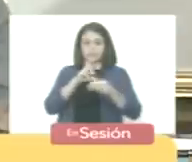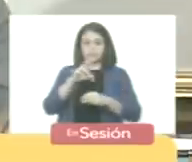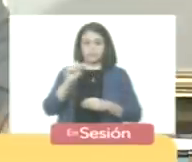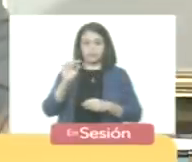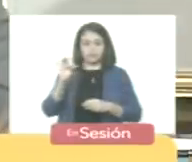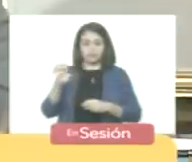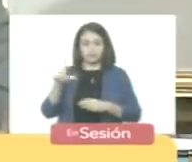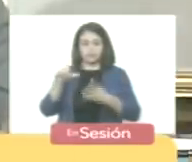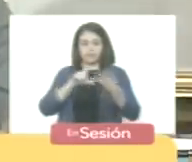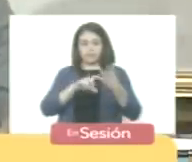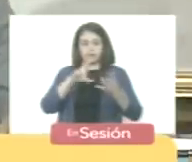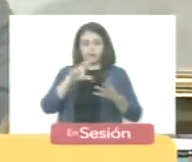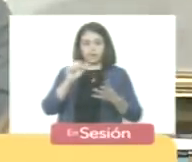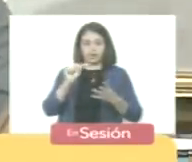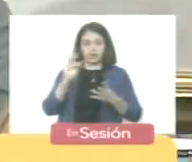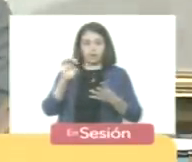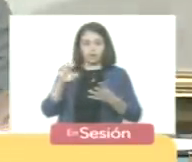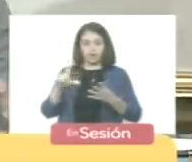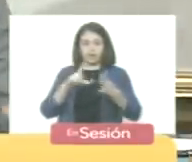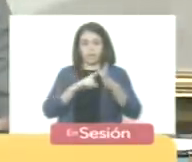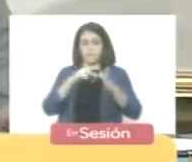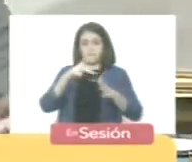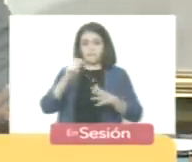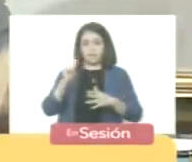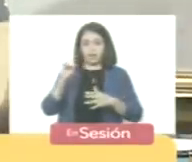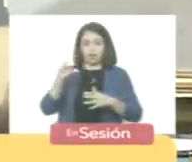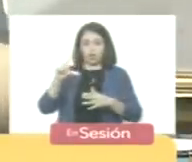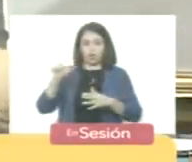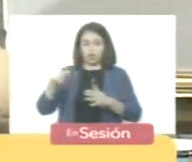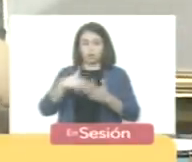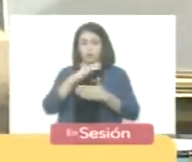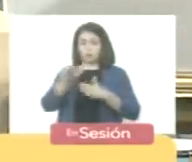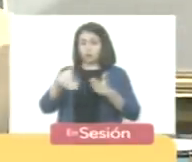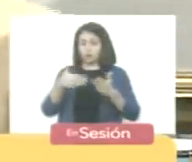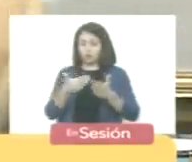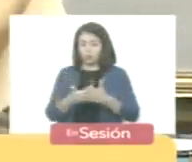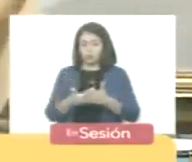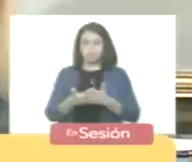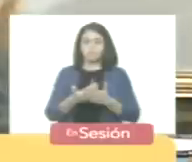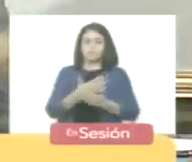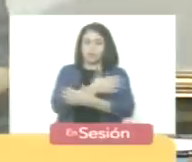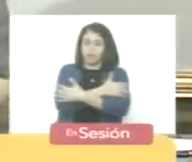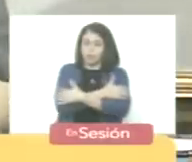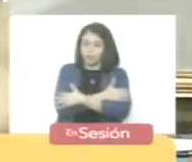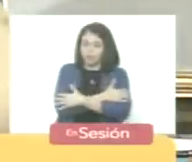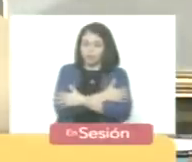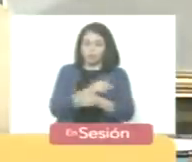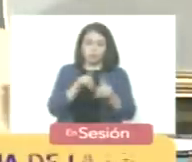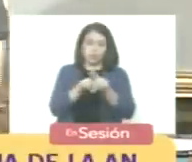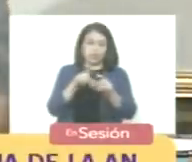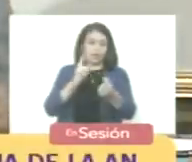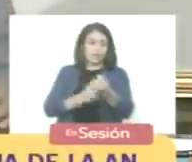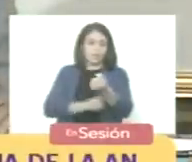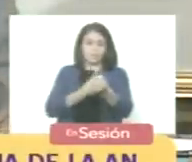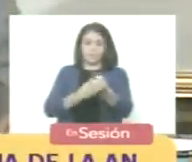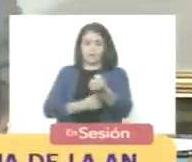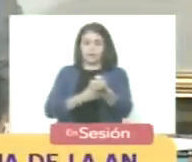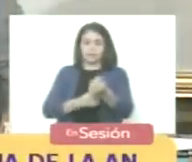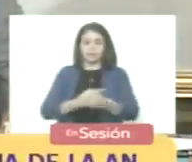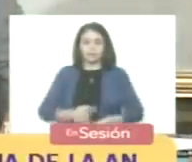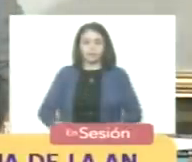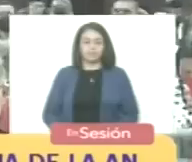Núñez, Rafael Delgado y Paola Hernández. A todas y a todos, nuestro abrazo de hermano.